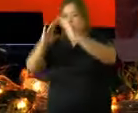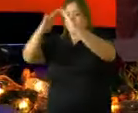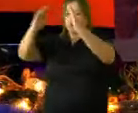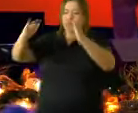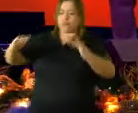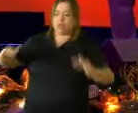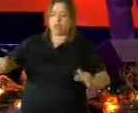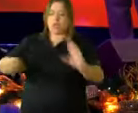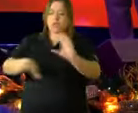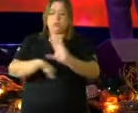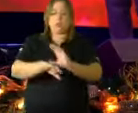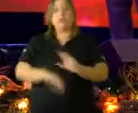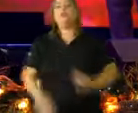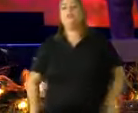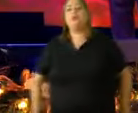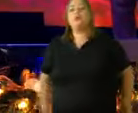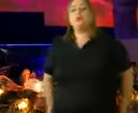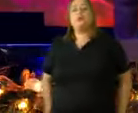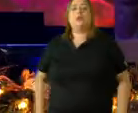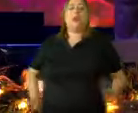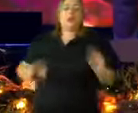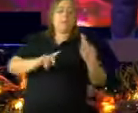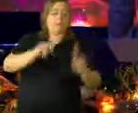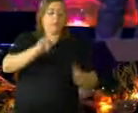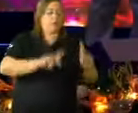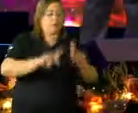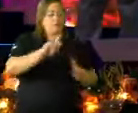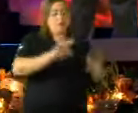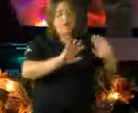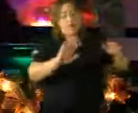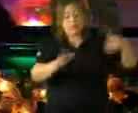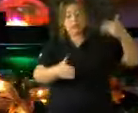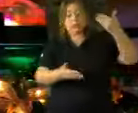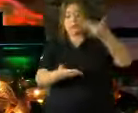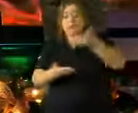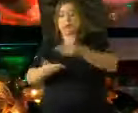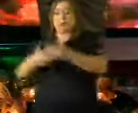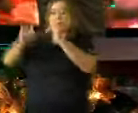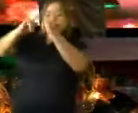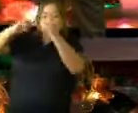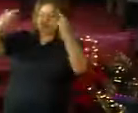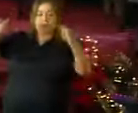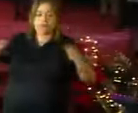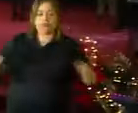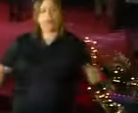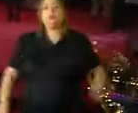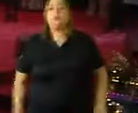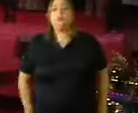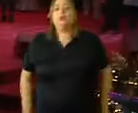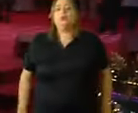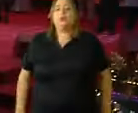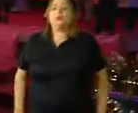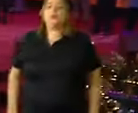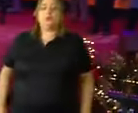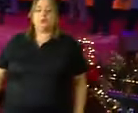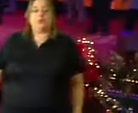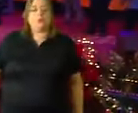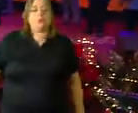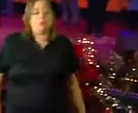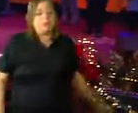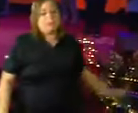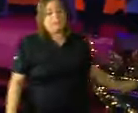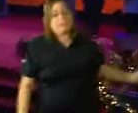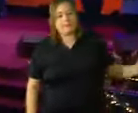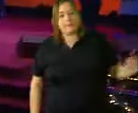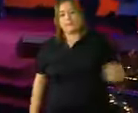la mansión. La familia viene hacia la mansión. La familia